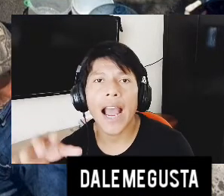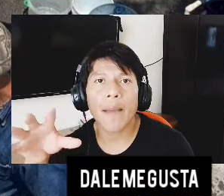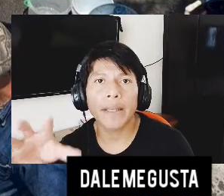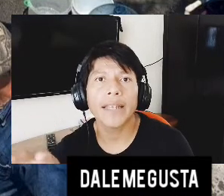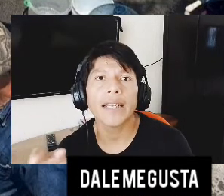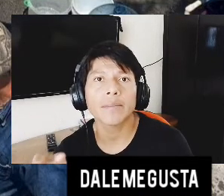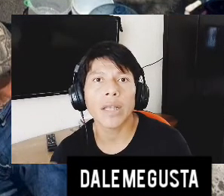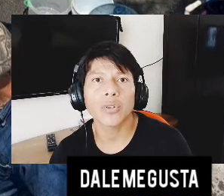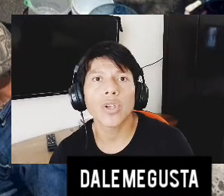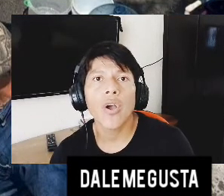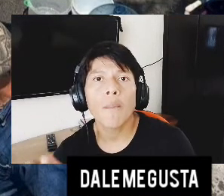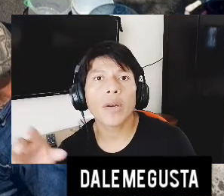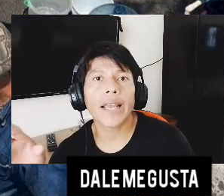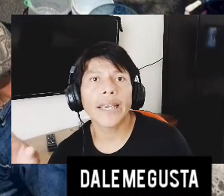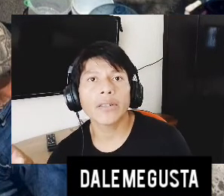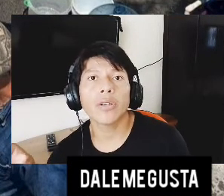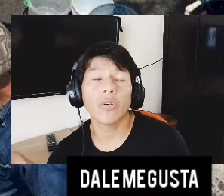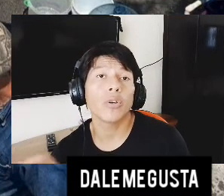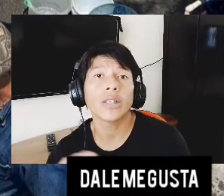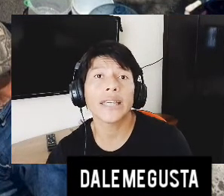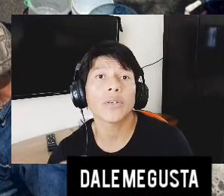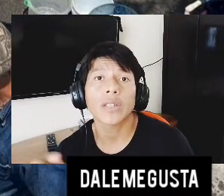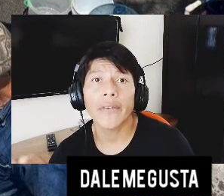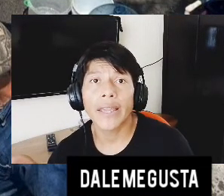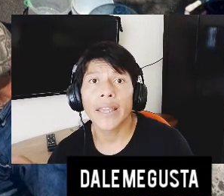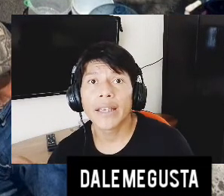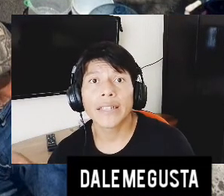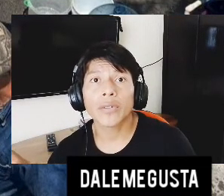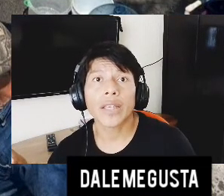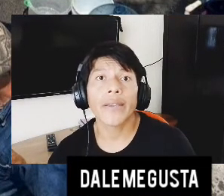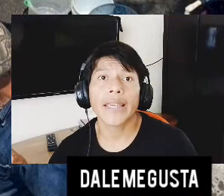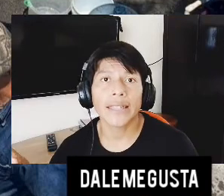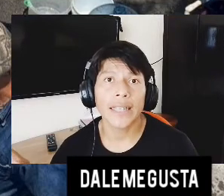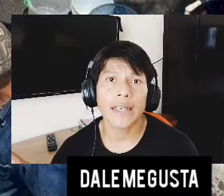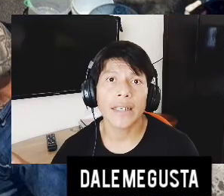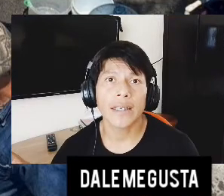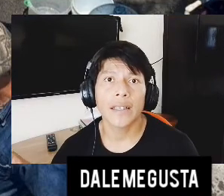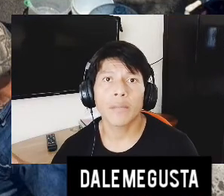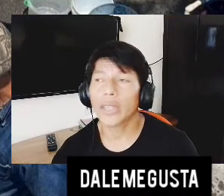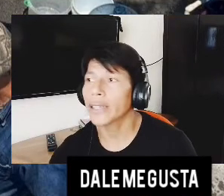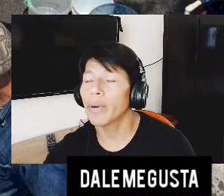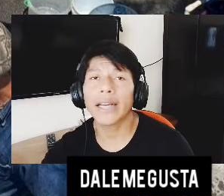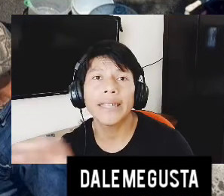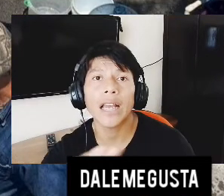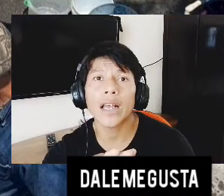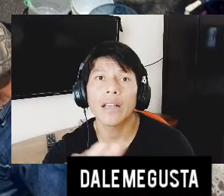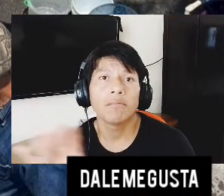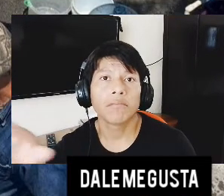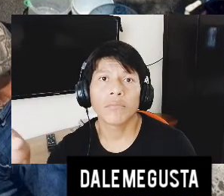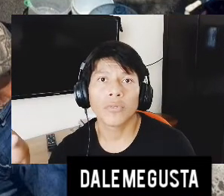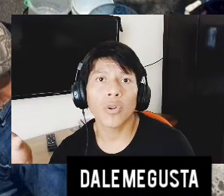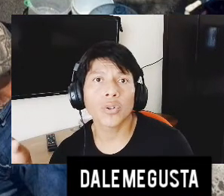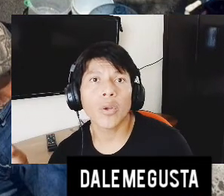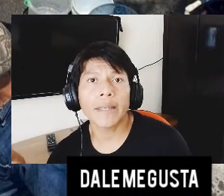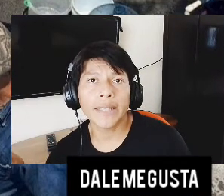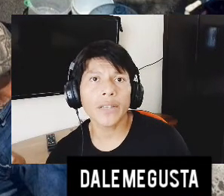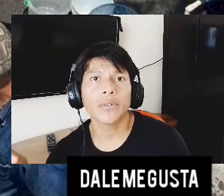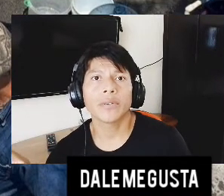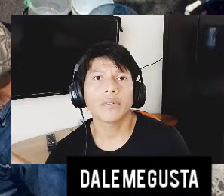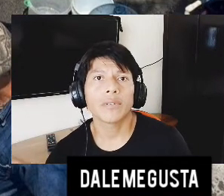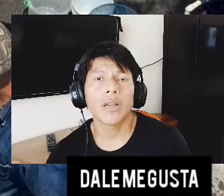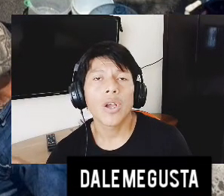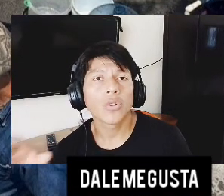sale a meter las manos por la gente de Nuevo León, que ya no saben qué hacer, porque Samuel García